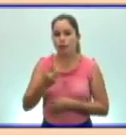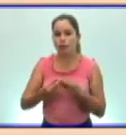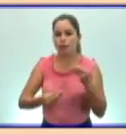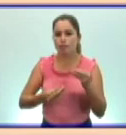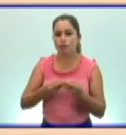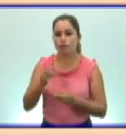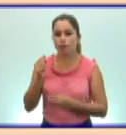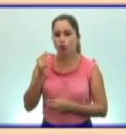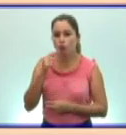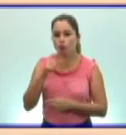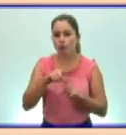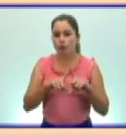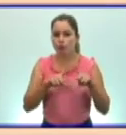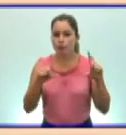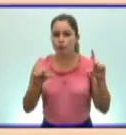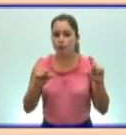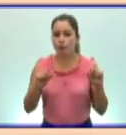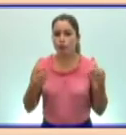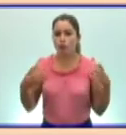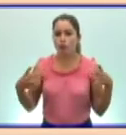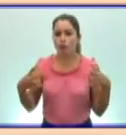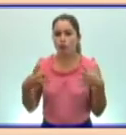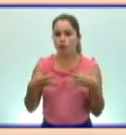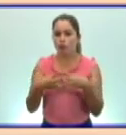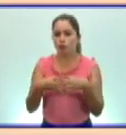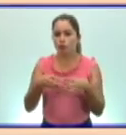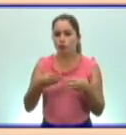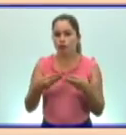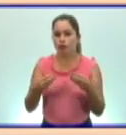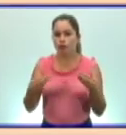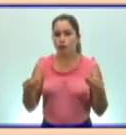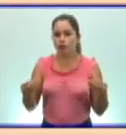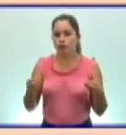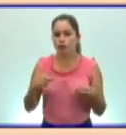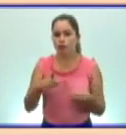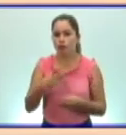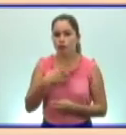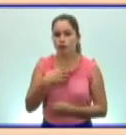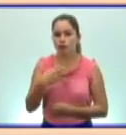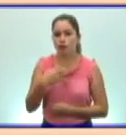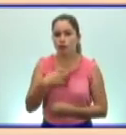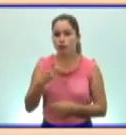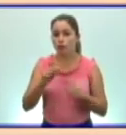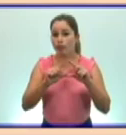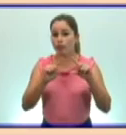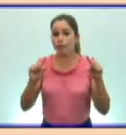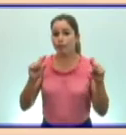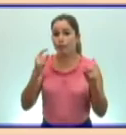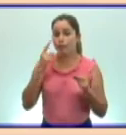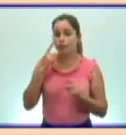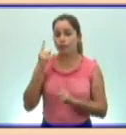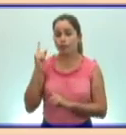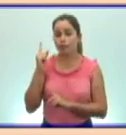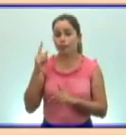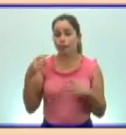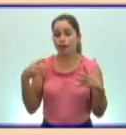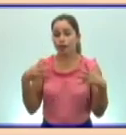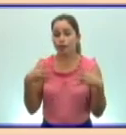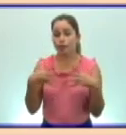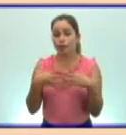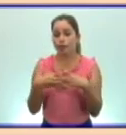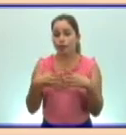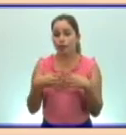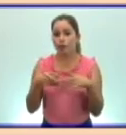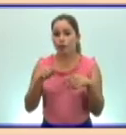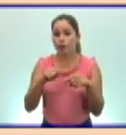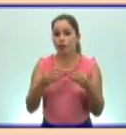última expresión la concentración de la cantidad de sustancia, pues tendríamos esta expresión, que la concentración de la cantidad de